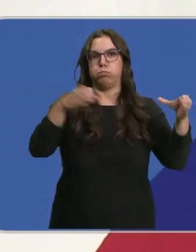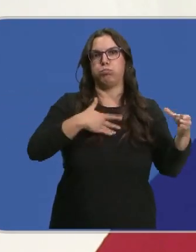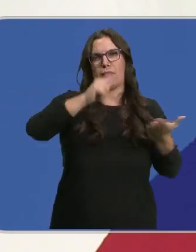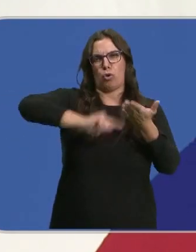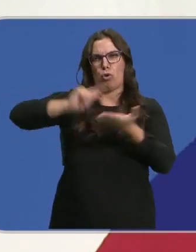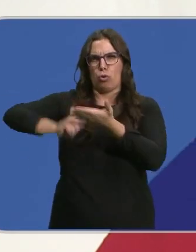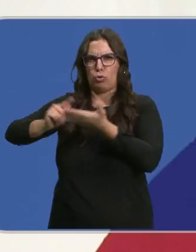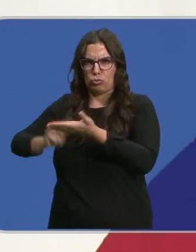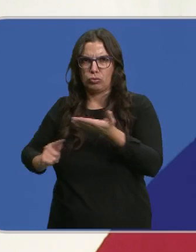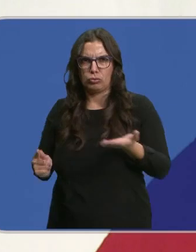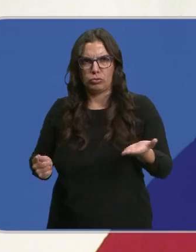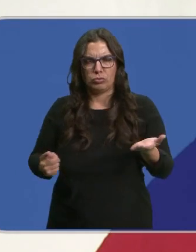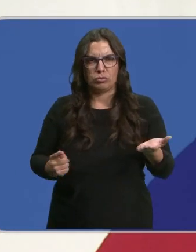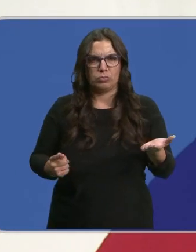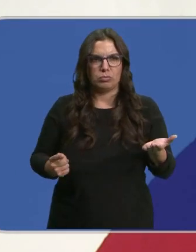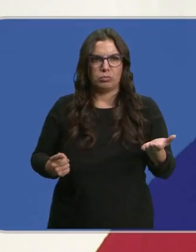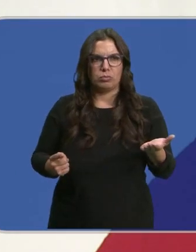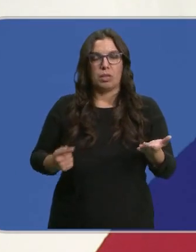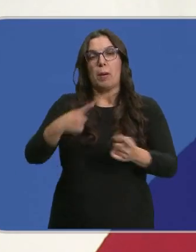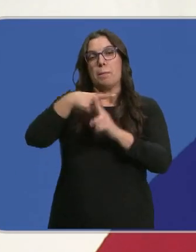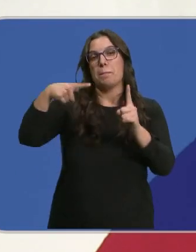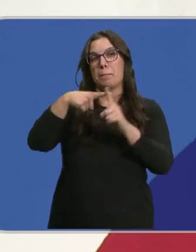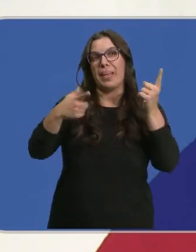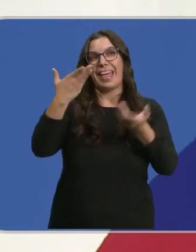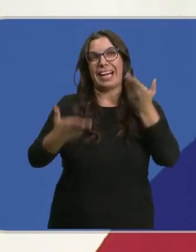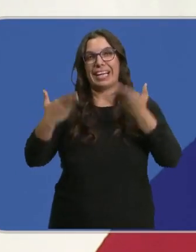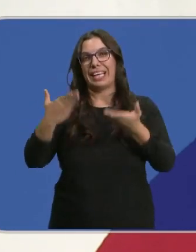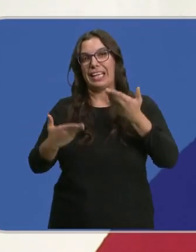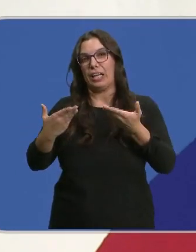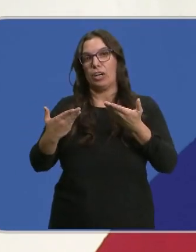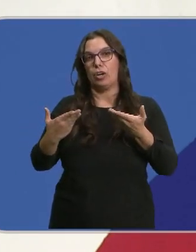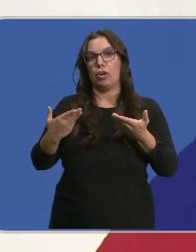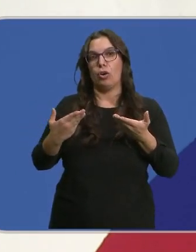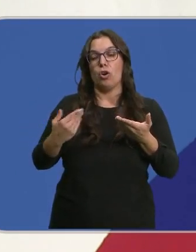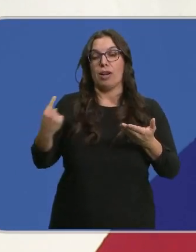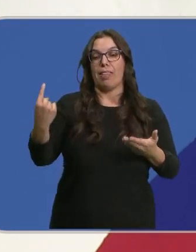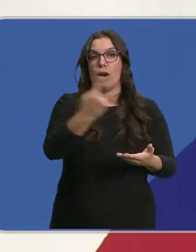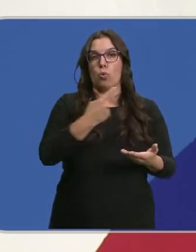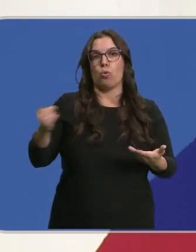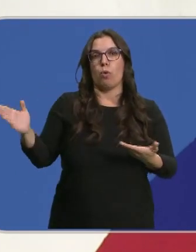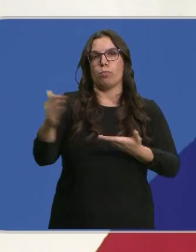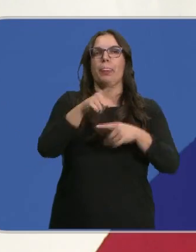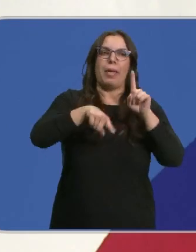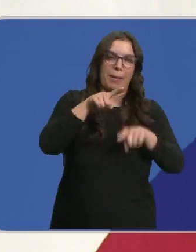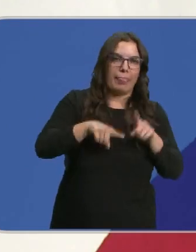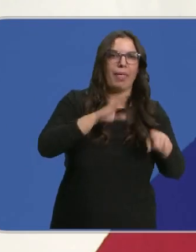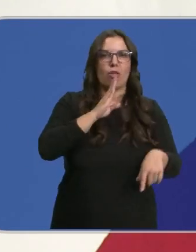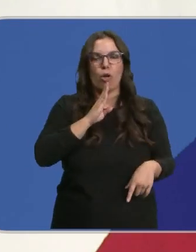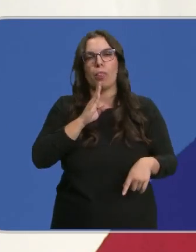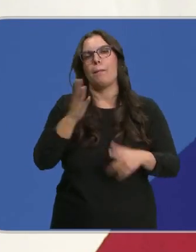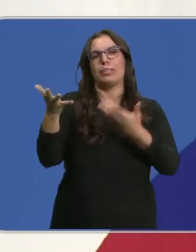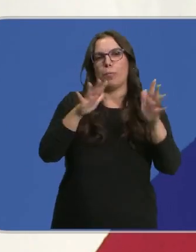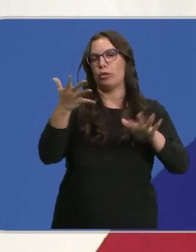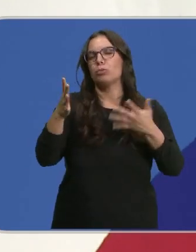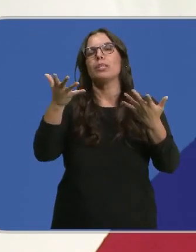emplear, teniendo en cuenta que la media de kilos recogidos por viticultor, dependiendo de la viña, son más